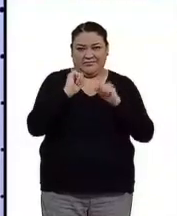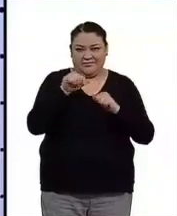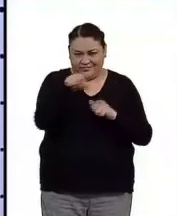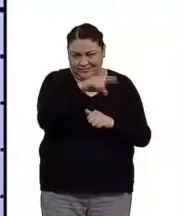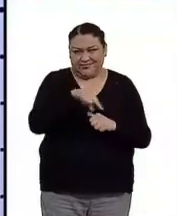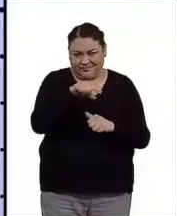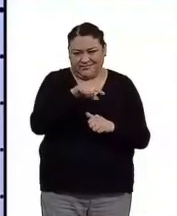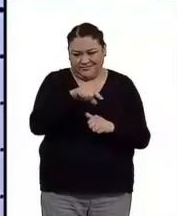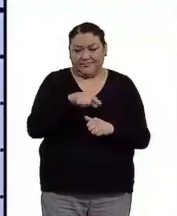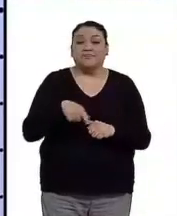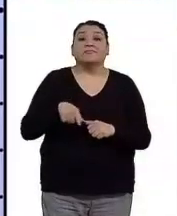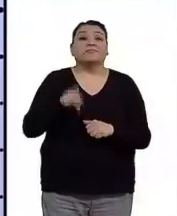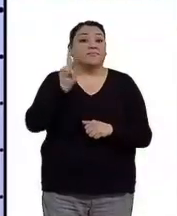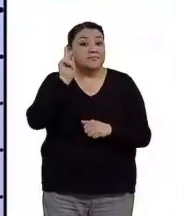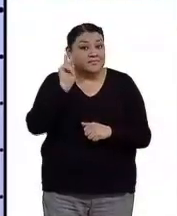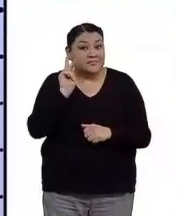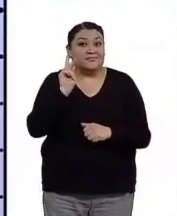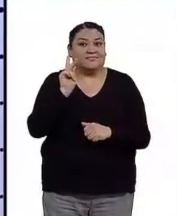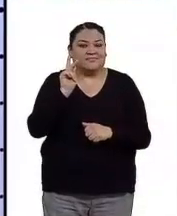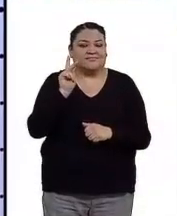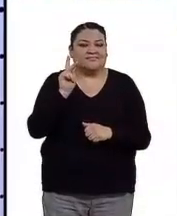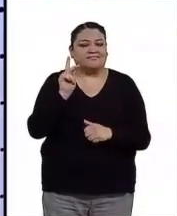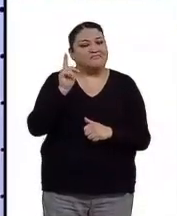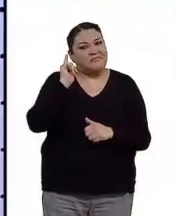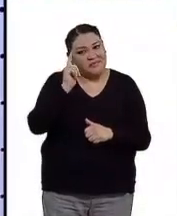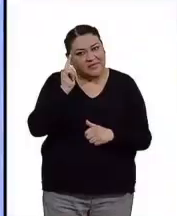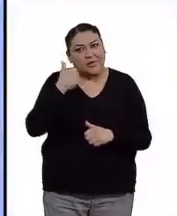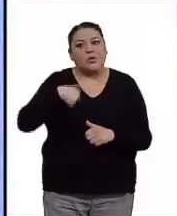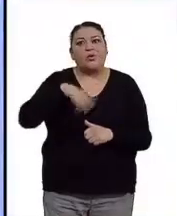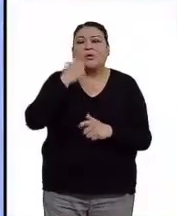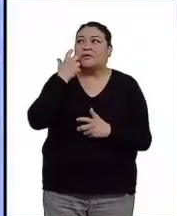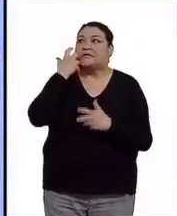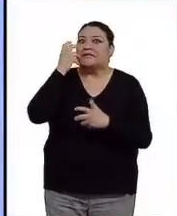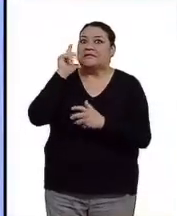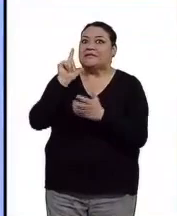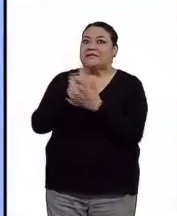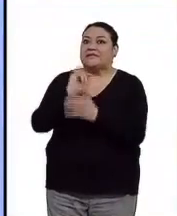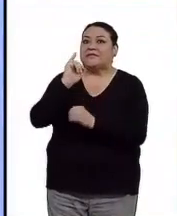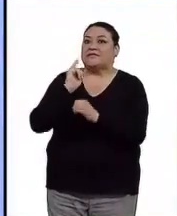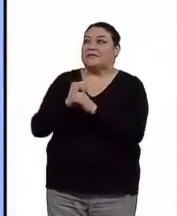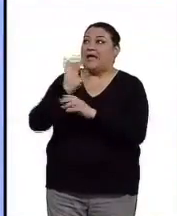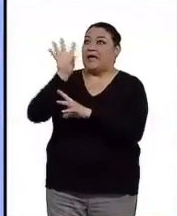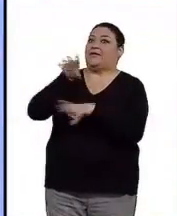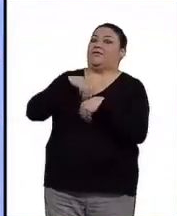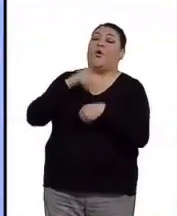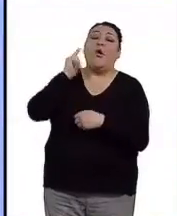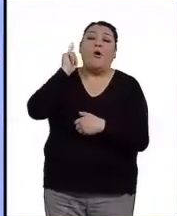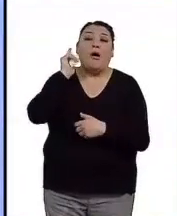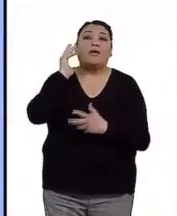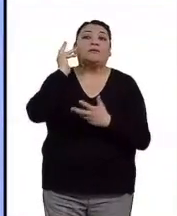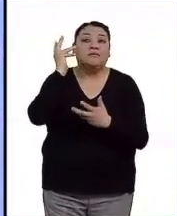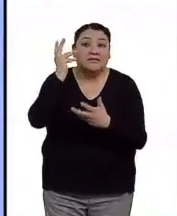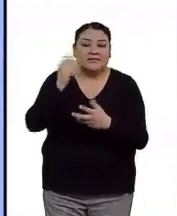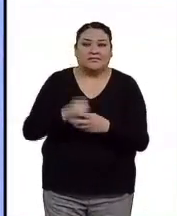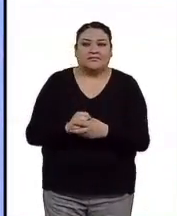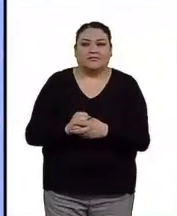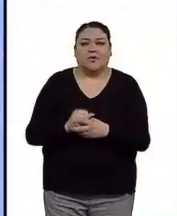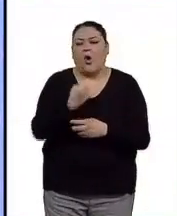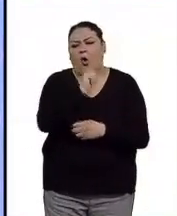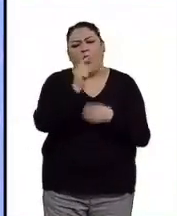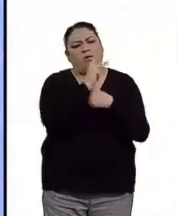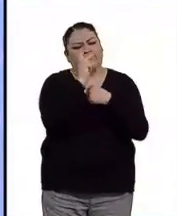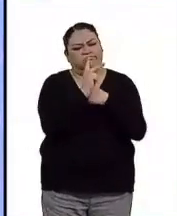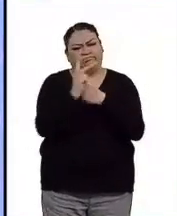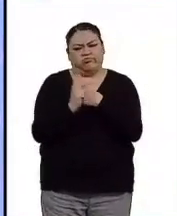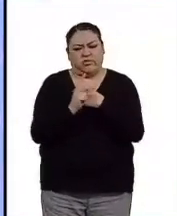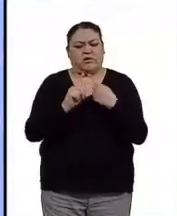trabajadoras. Pero deberíamos aspirar, por supuesto, al mínimo del estándar internacional. Ahora bien, muchos países ya,